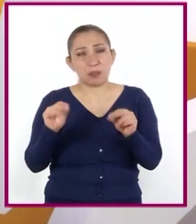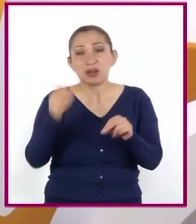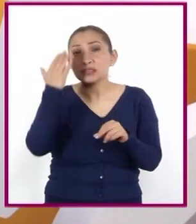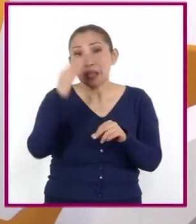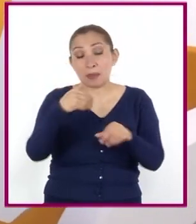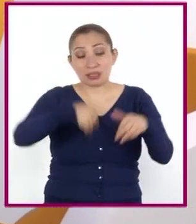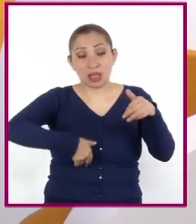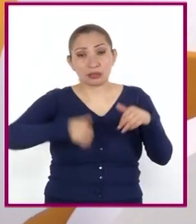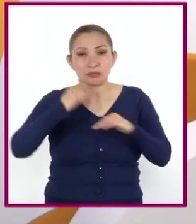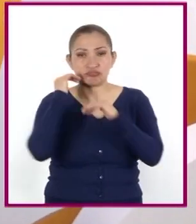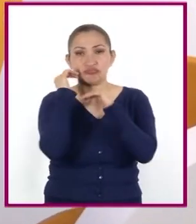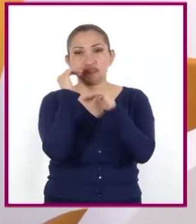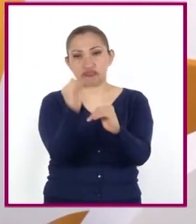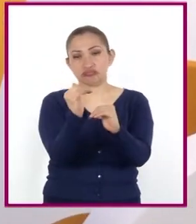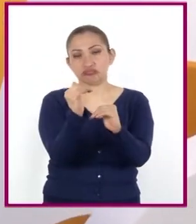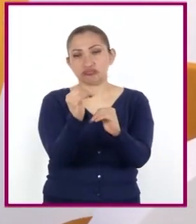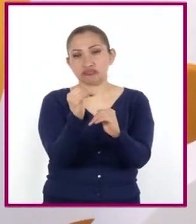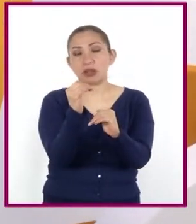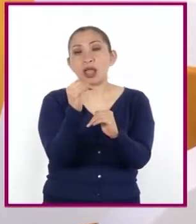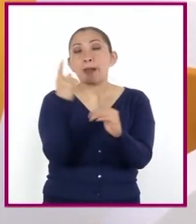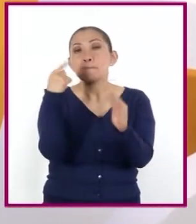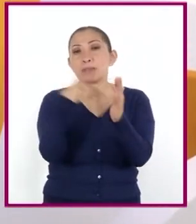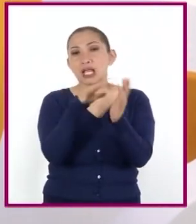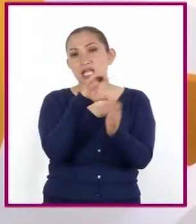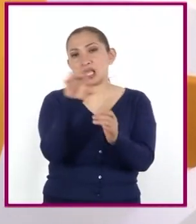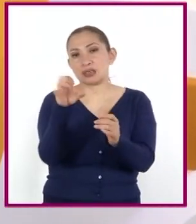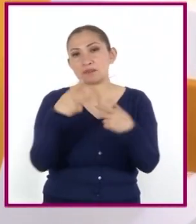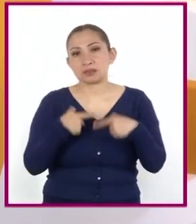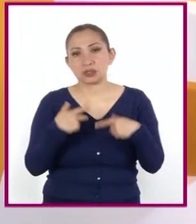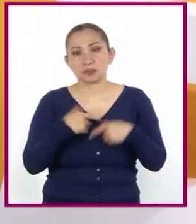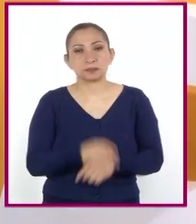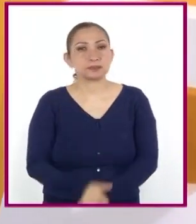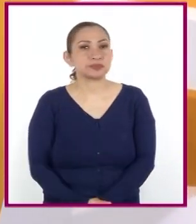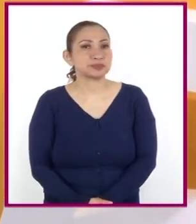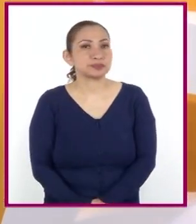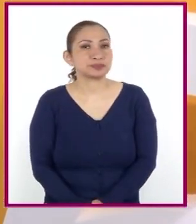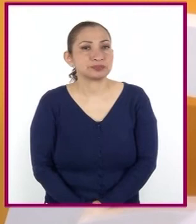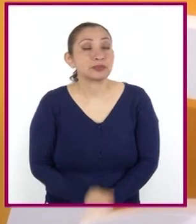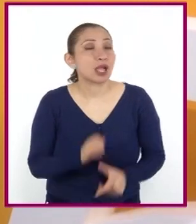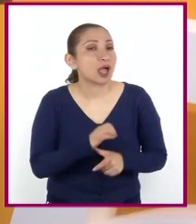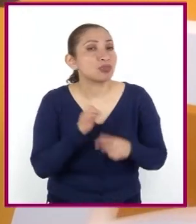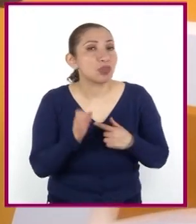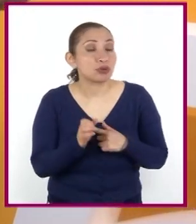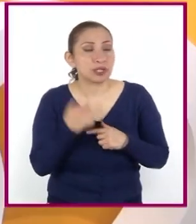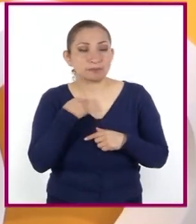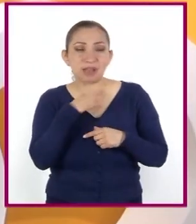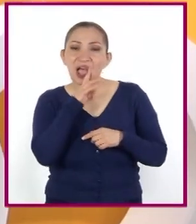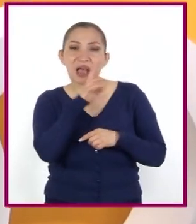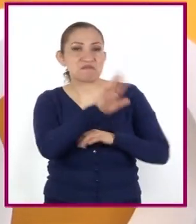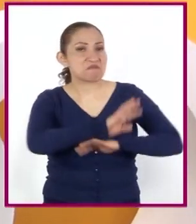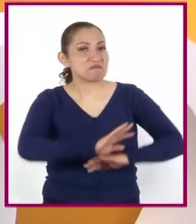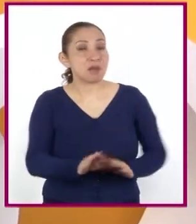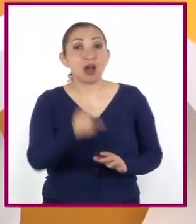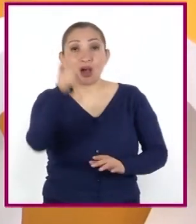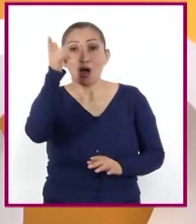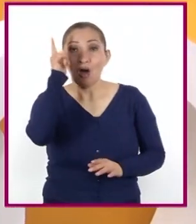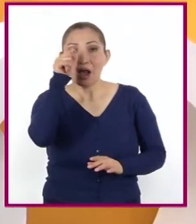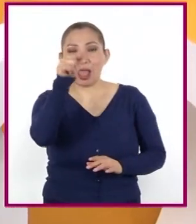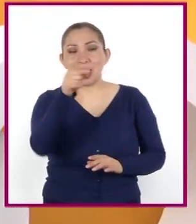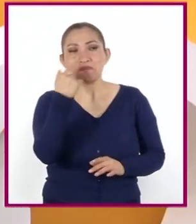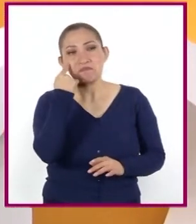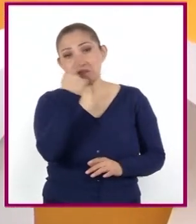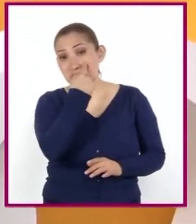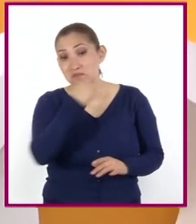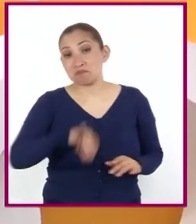que el teatro tiene una capacidad máxima de 1500 personas. Así queda resuelto. Espero que les haya